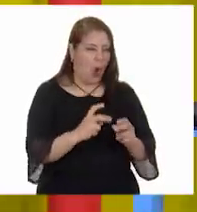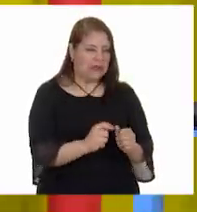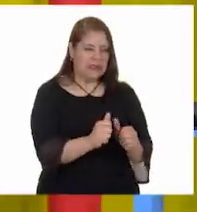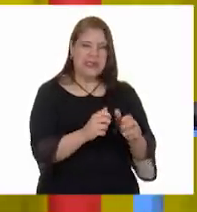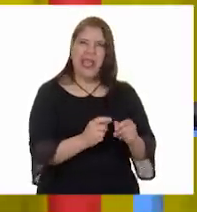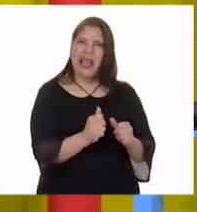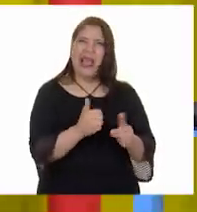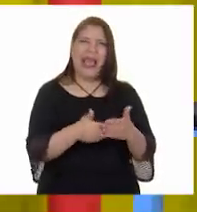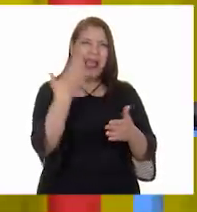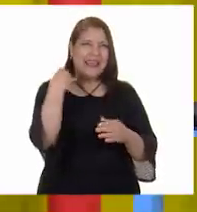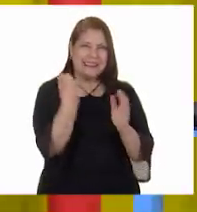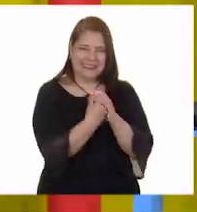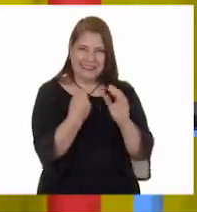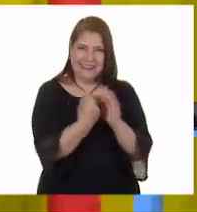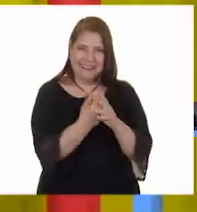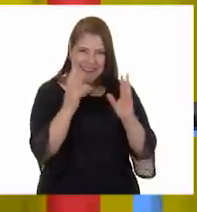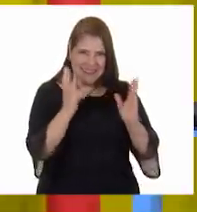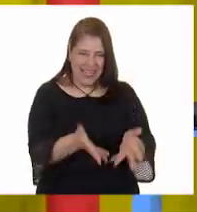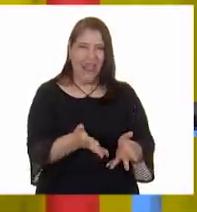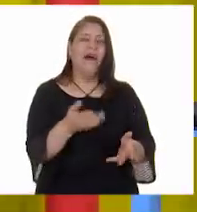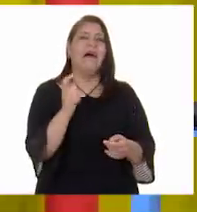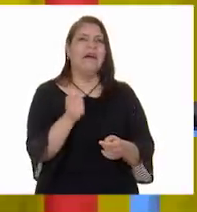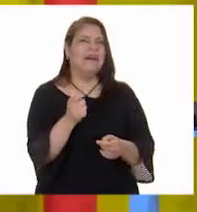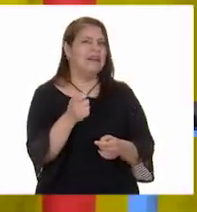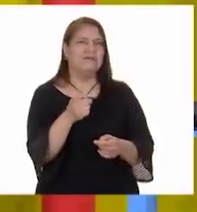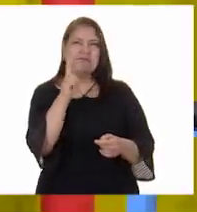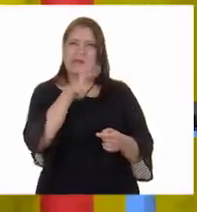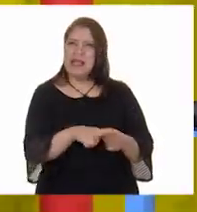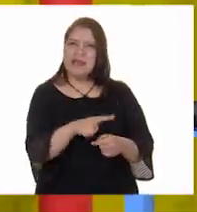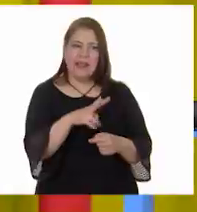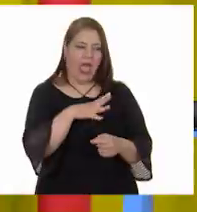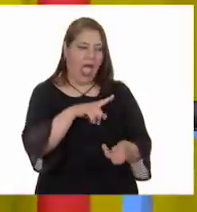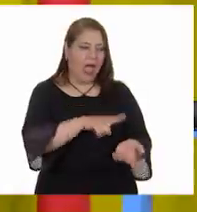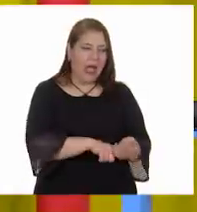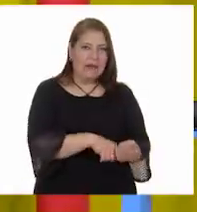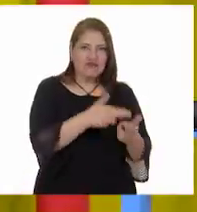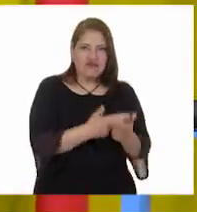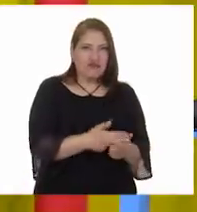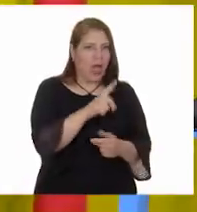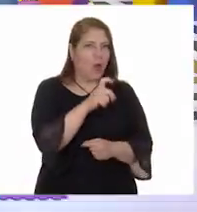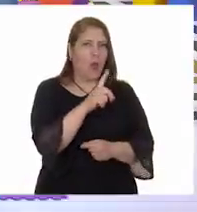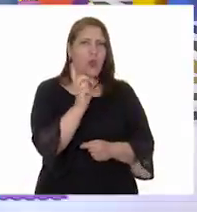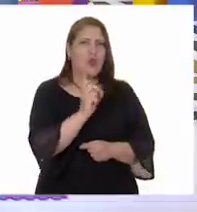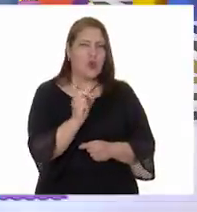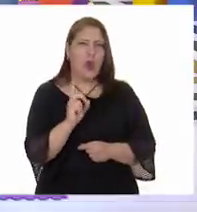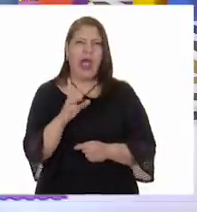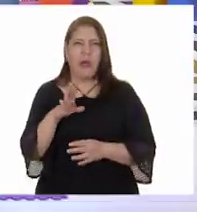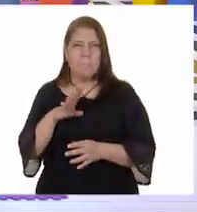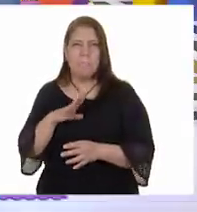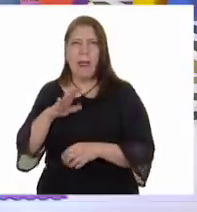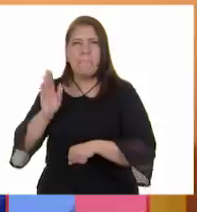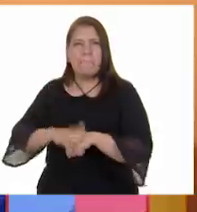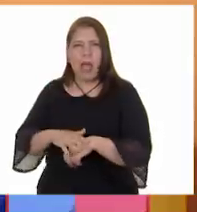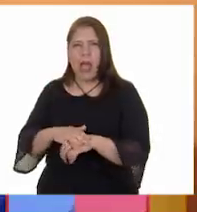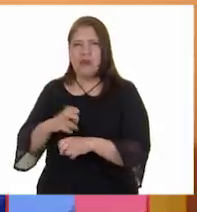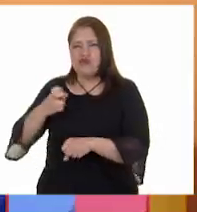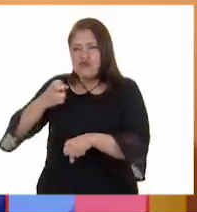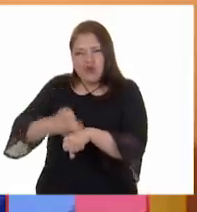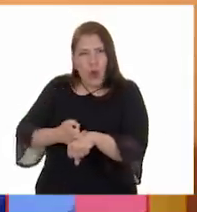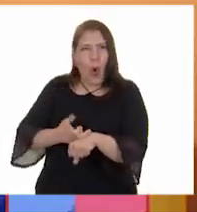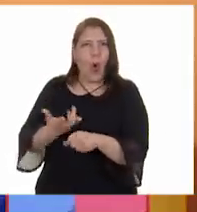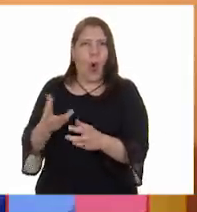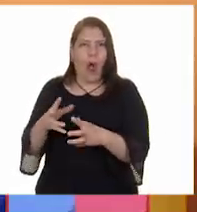hicimos la clase pasada. Ya no tenía consistencia líquida del todo. Ya era como una masa más compacta, más